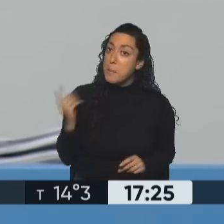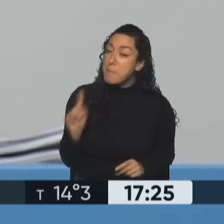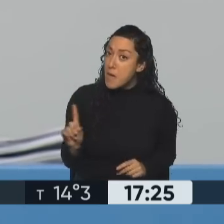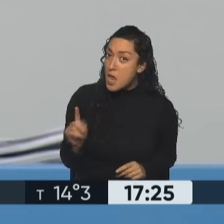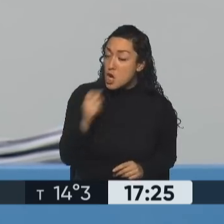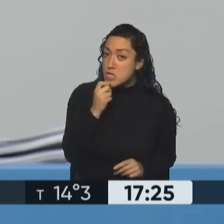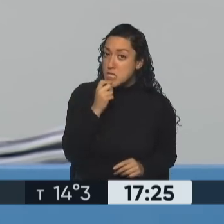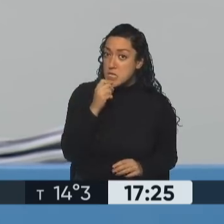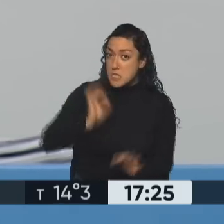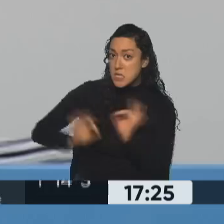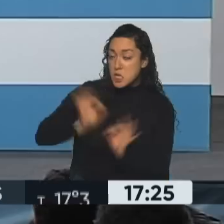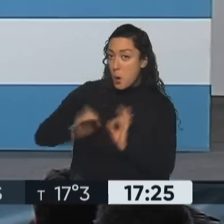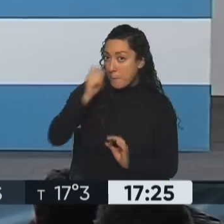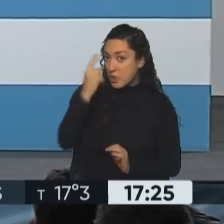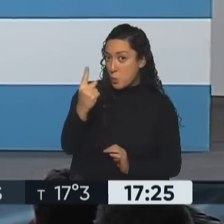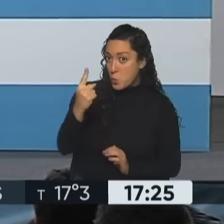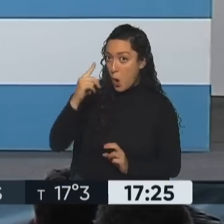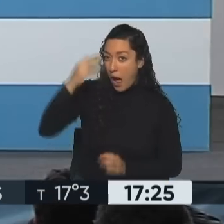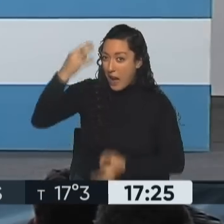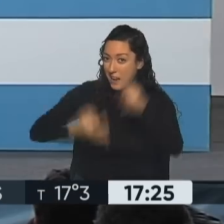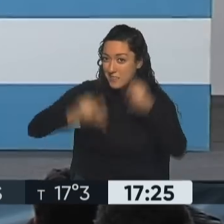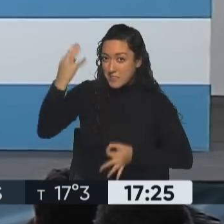si miramos este siglo XXI